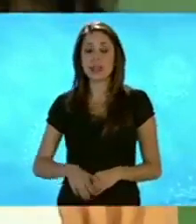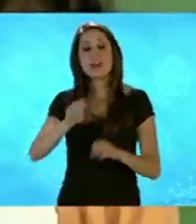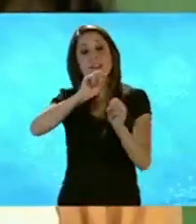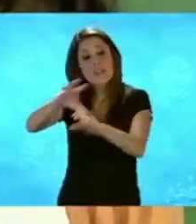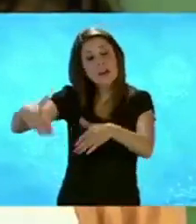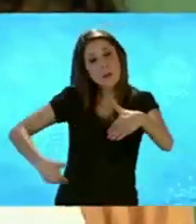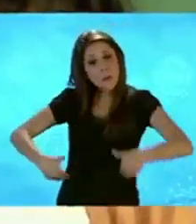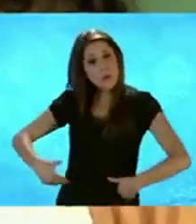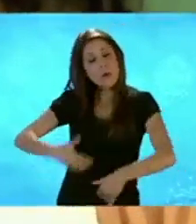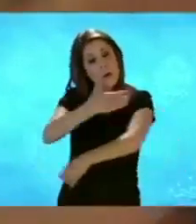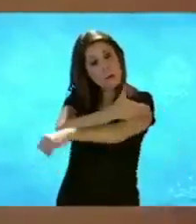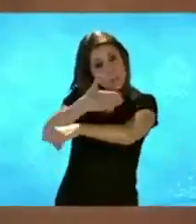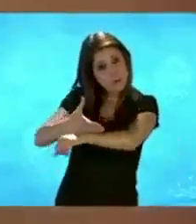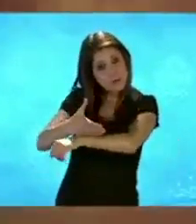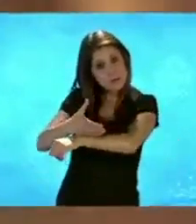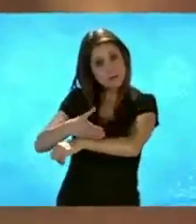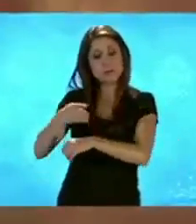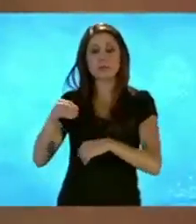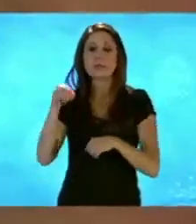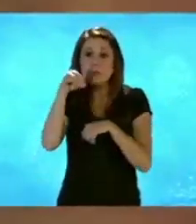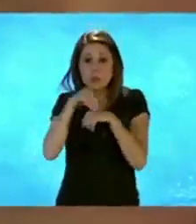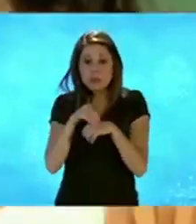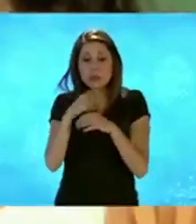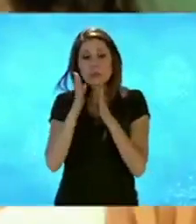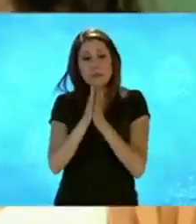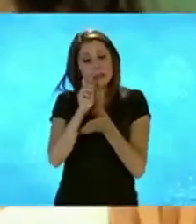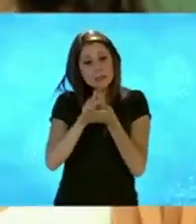deja de molestar a tus compañeros y ponte su libro en dictado.